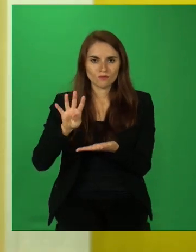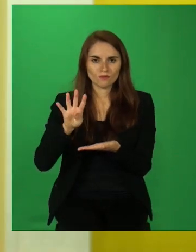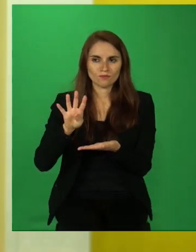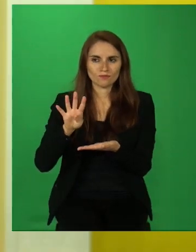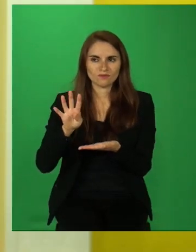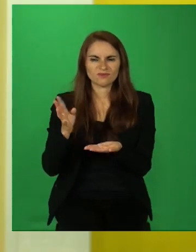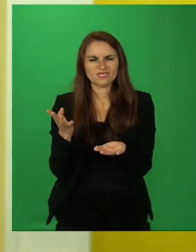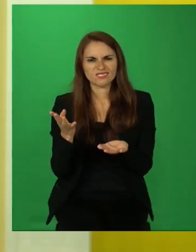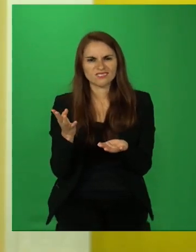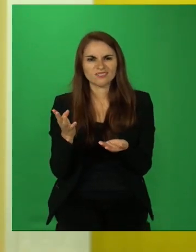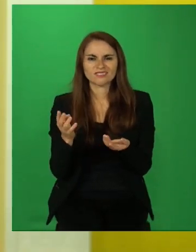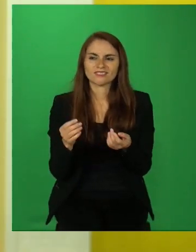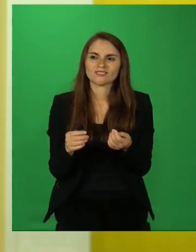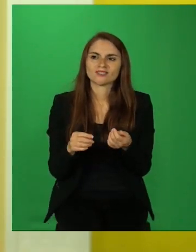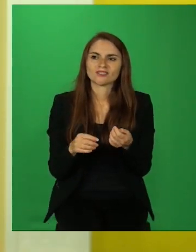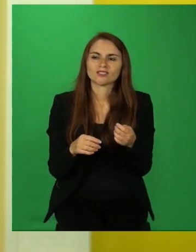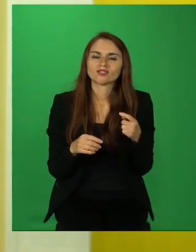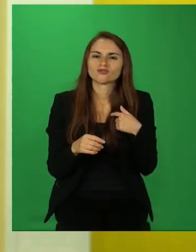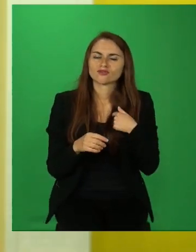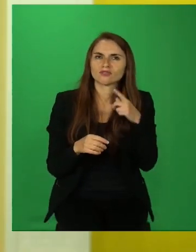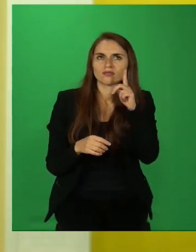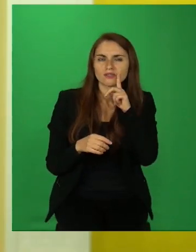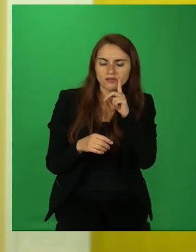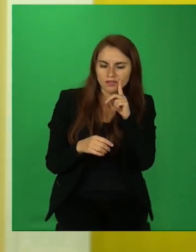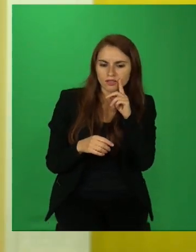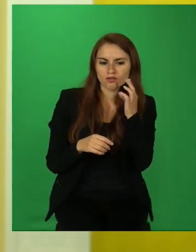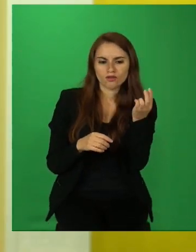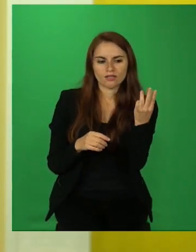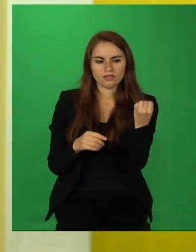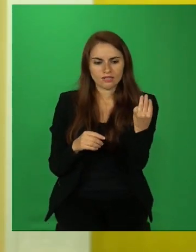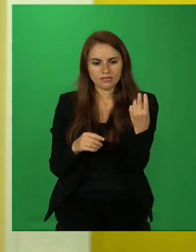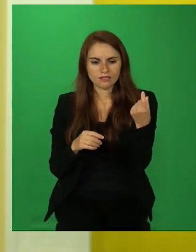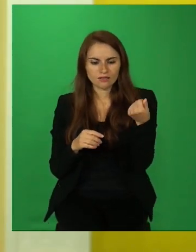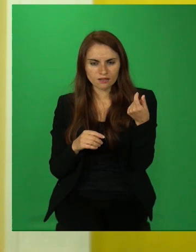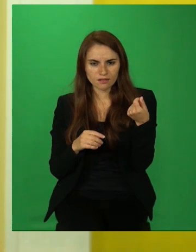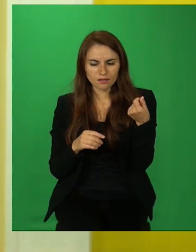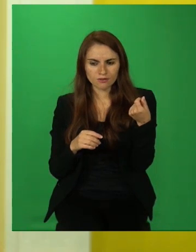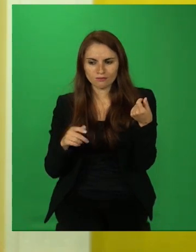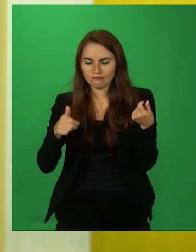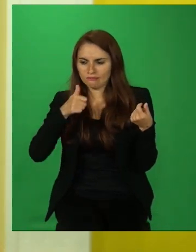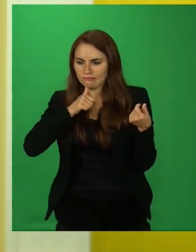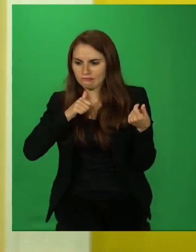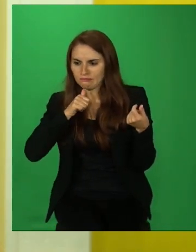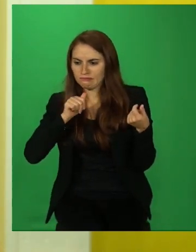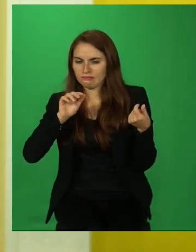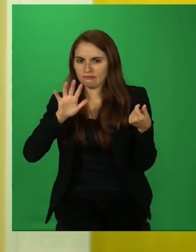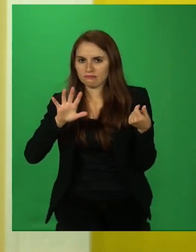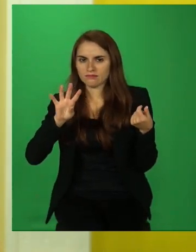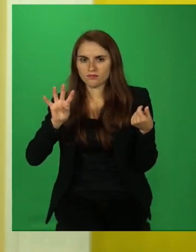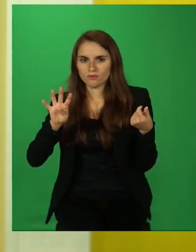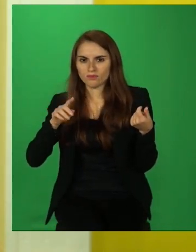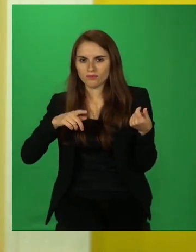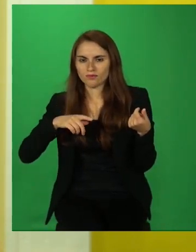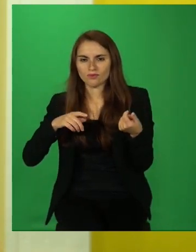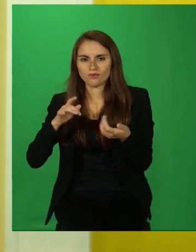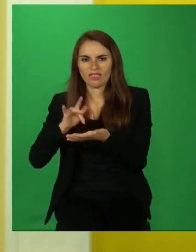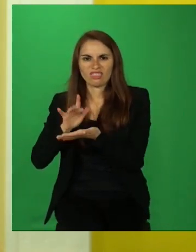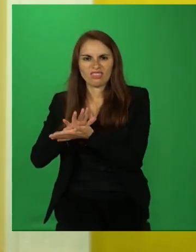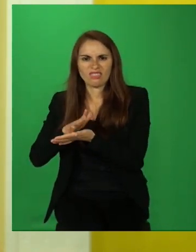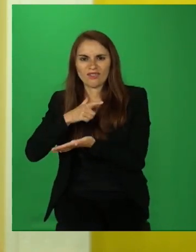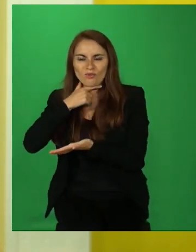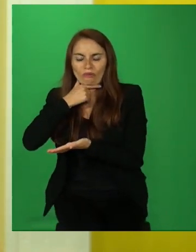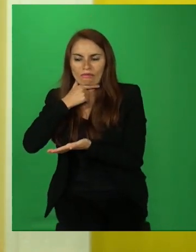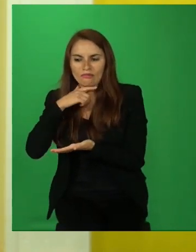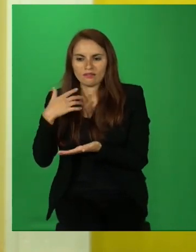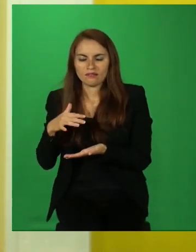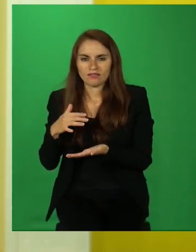y tengo 13 pesos de saldo y tengo una deuda de 54 alcancé a pagar mi deuda no la alcancé a